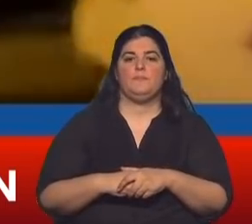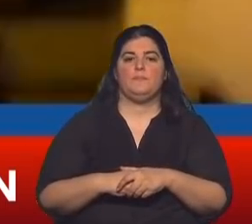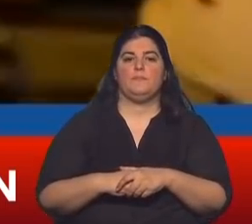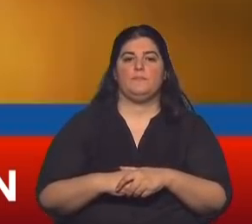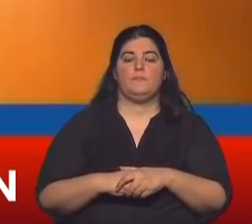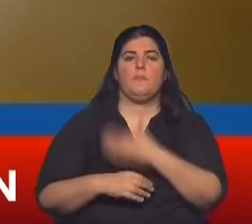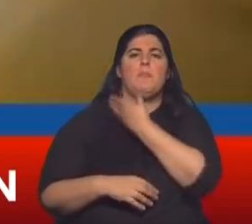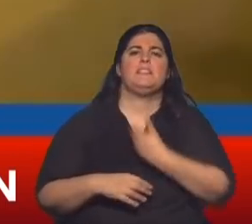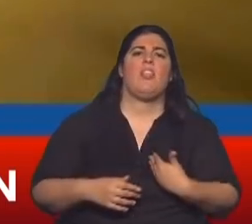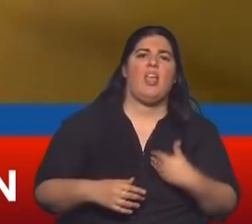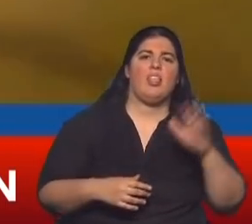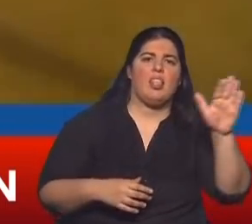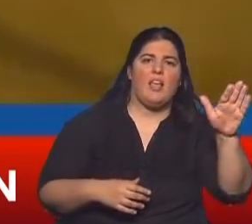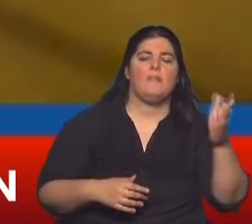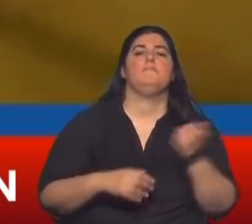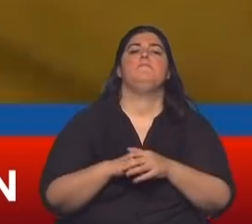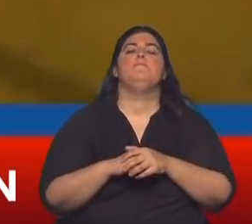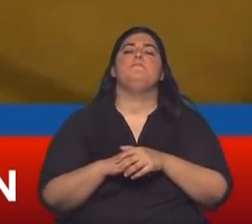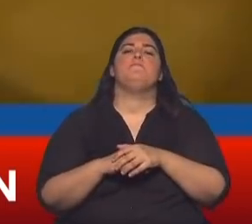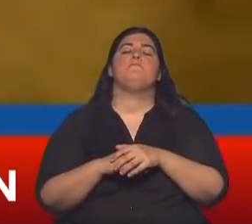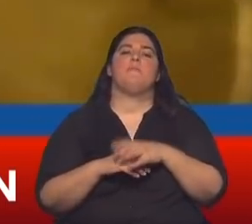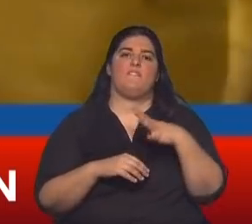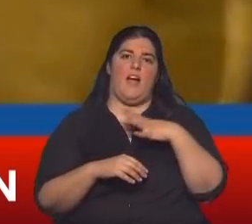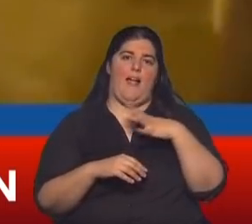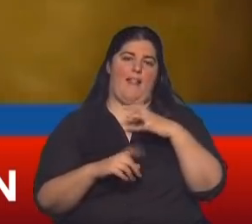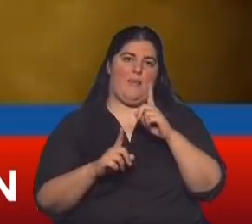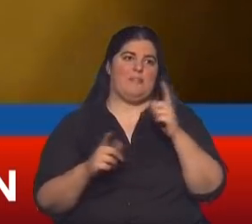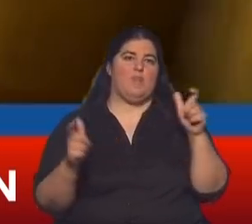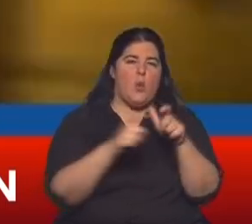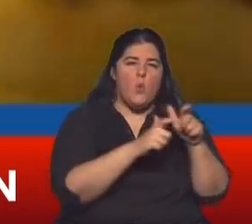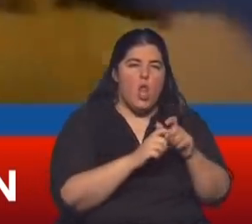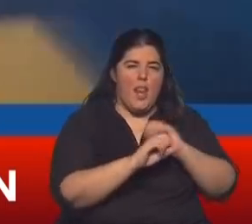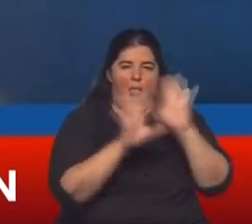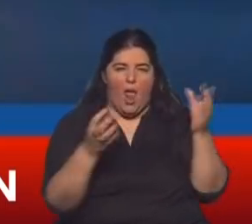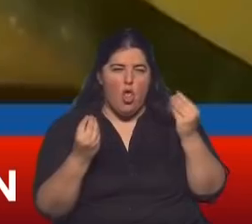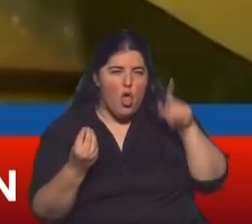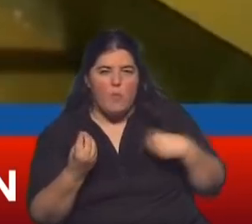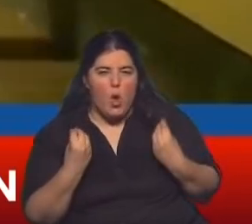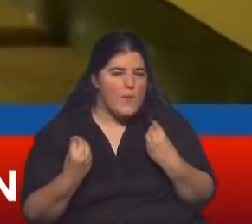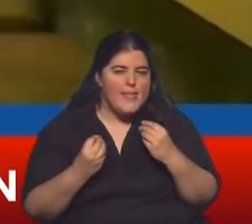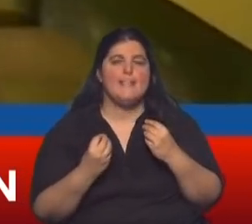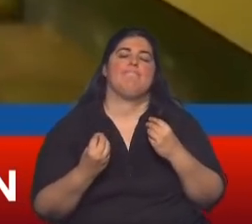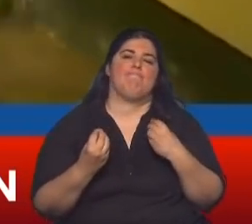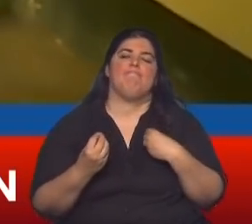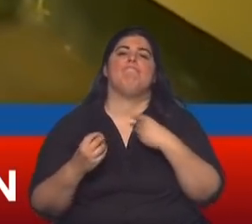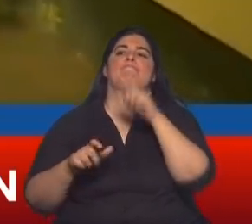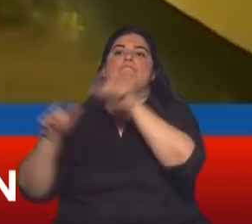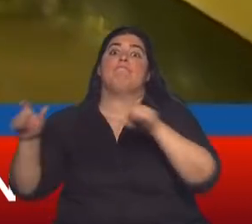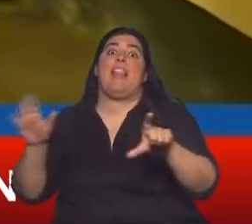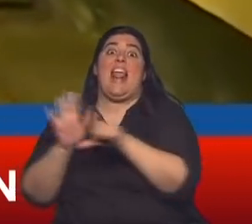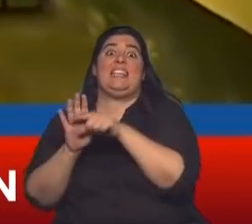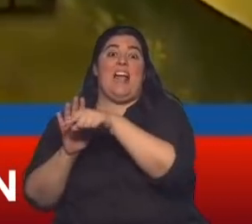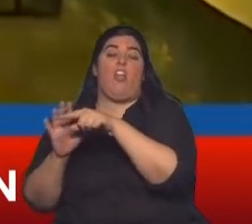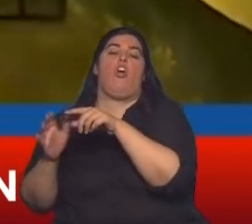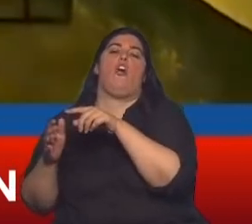Presidente. La falta de transparencia de estos encuentros puso en jaque la posición de varios legisladores que se oponían